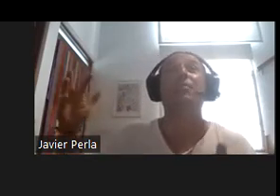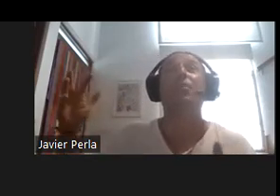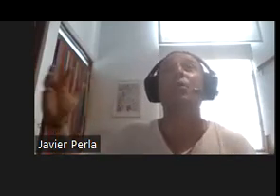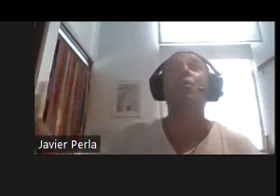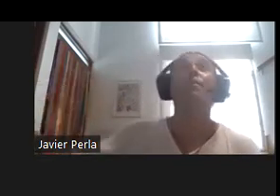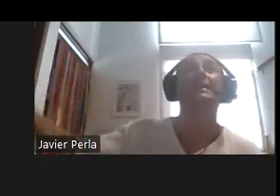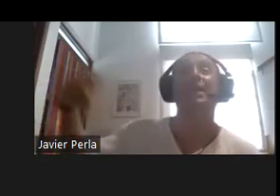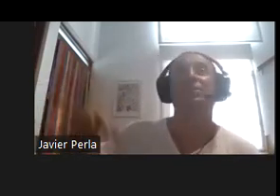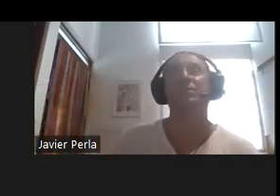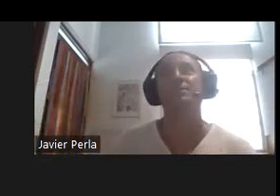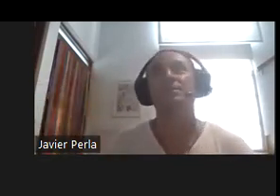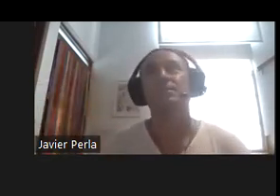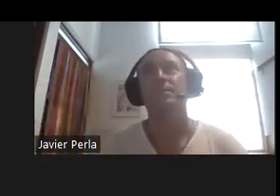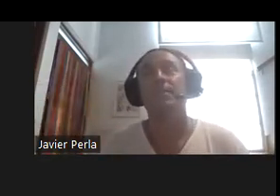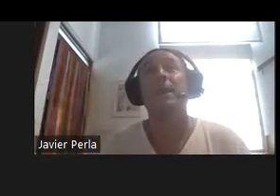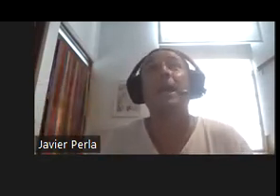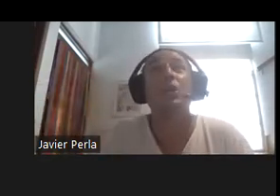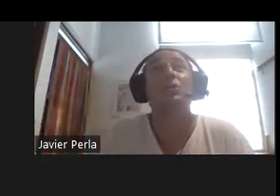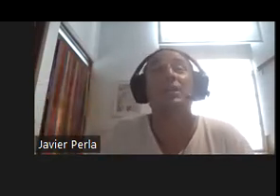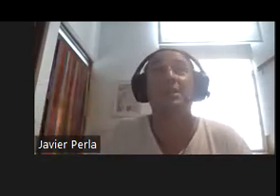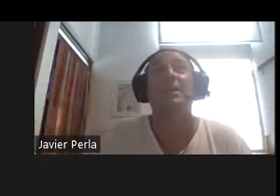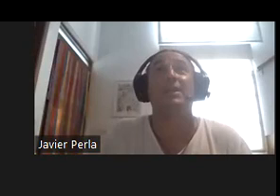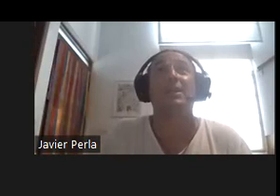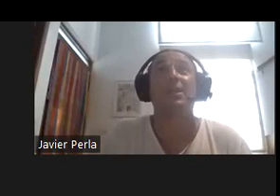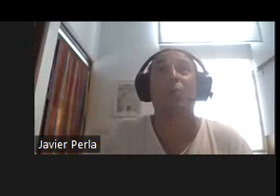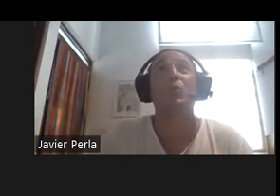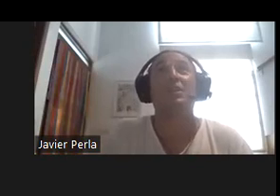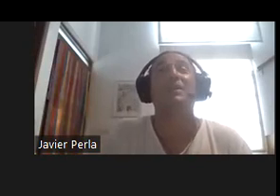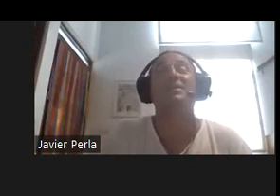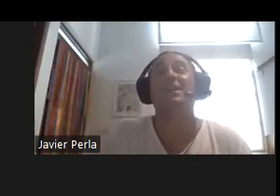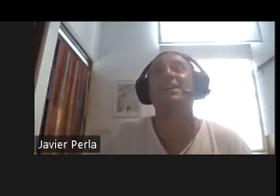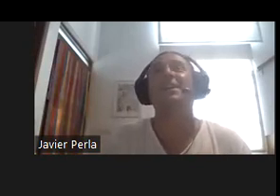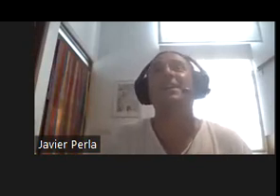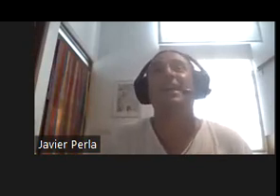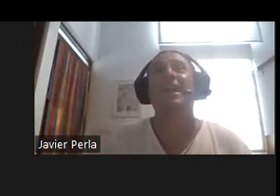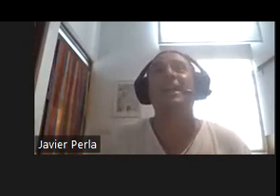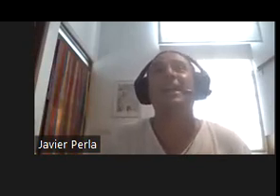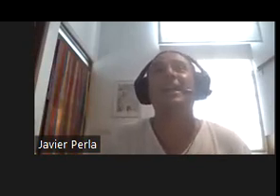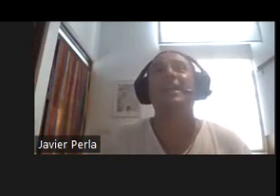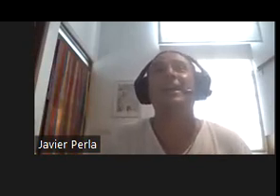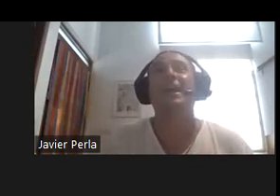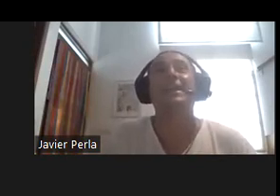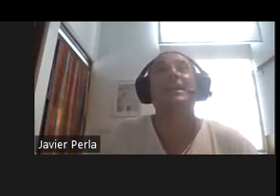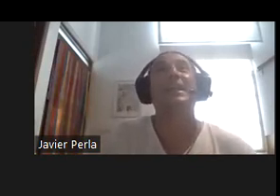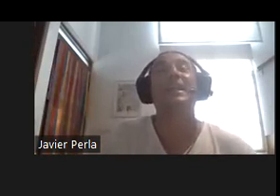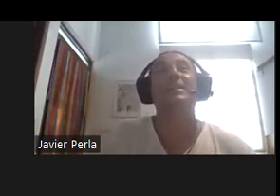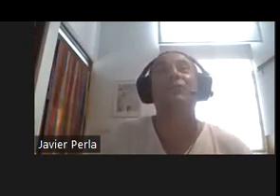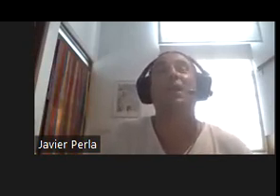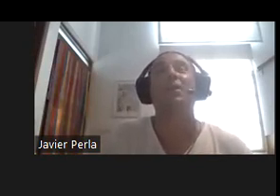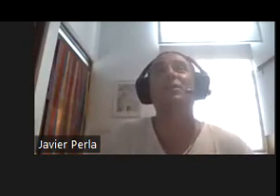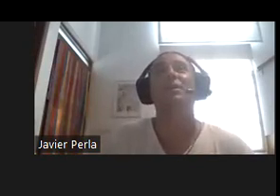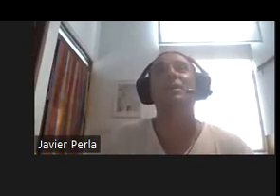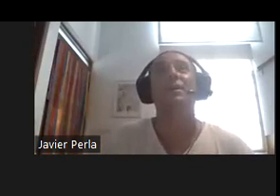entonces es como un mandato. Hay otras, y juro que también las hay, que el gerente general,